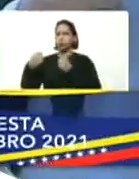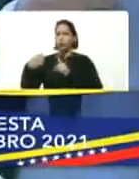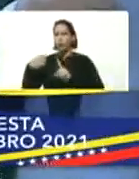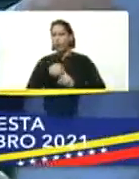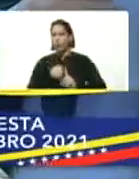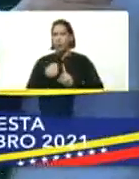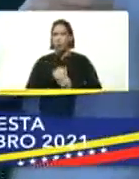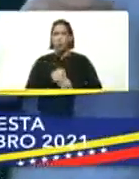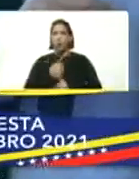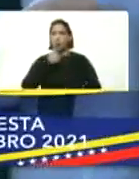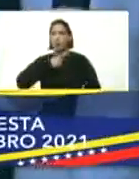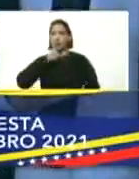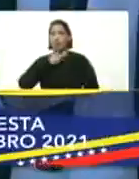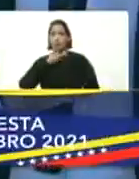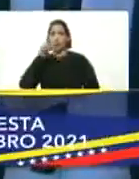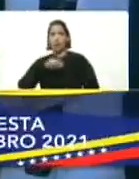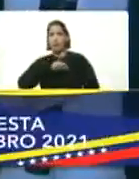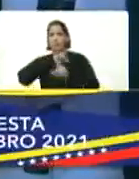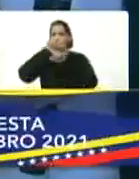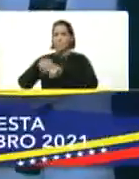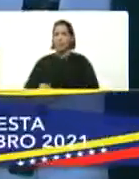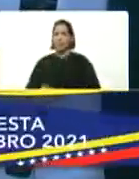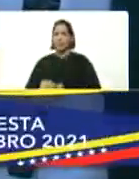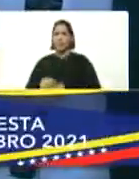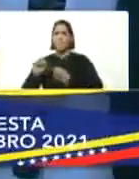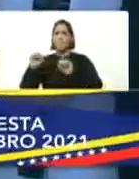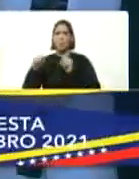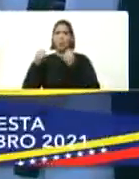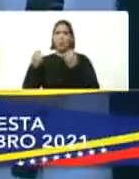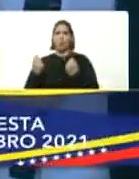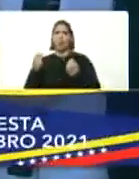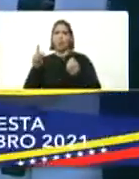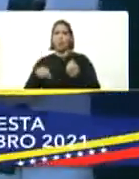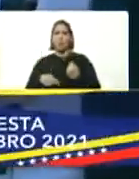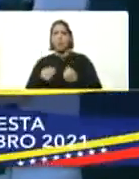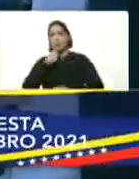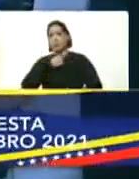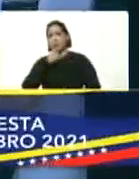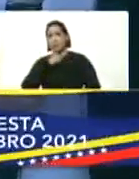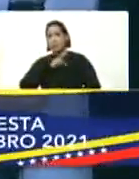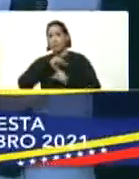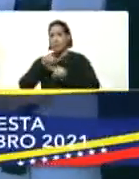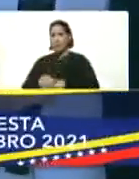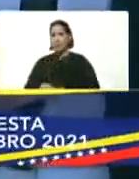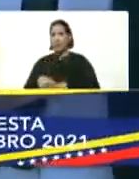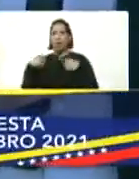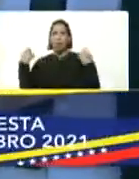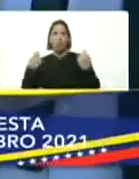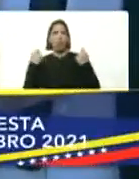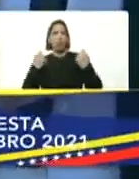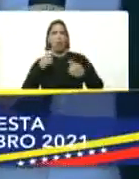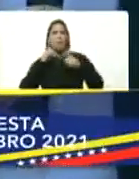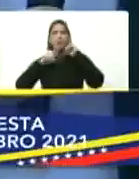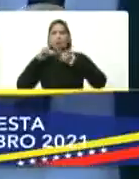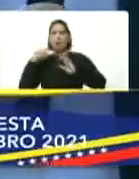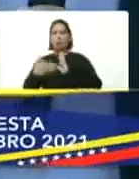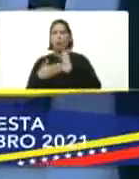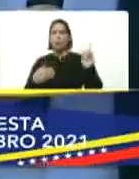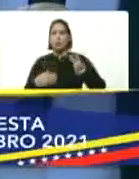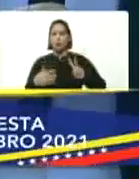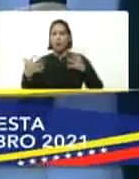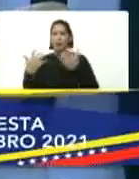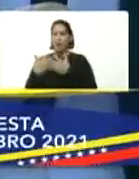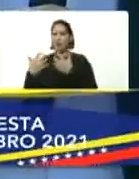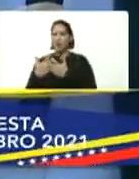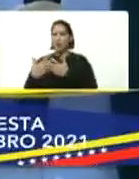Venezuela que resiste y vence el bloqueo, que resiste y vence la campaña mediática, la guerra permanente. Aquí